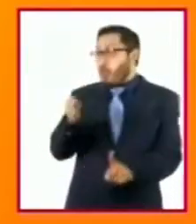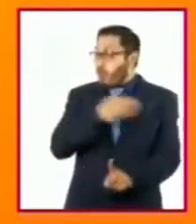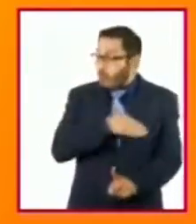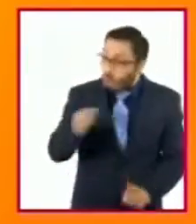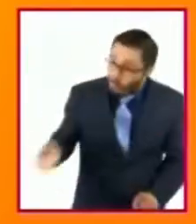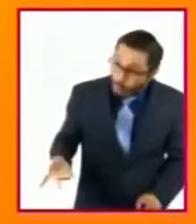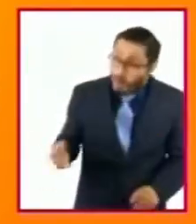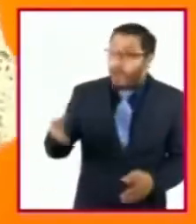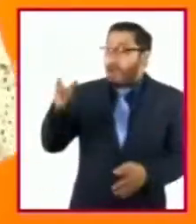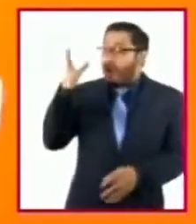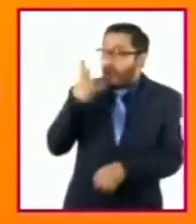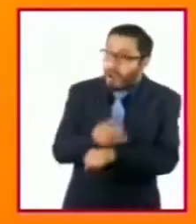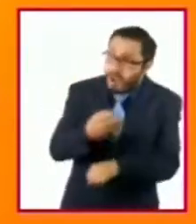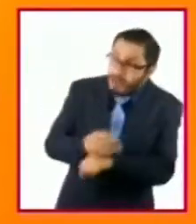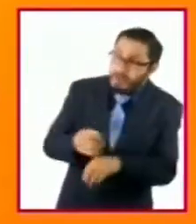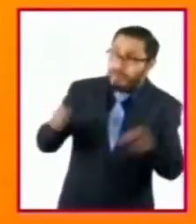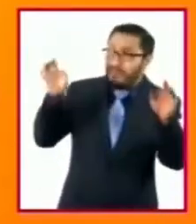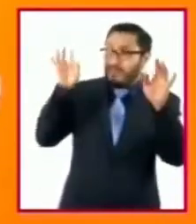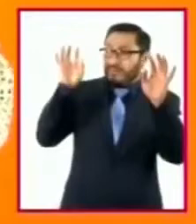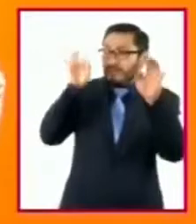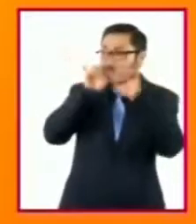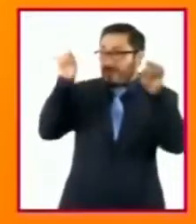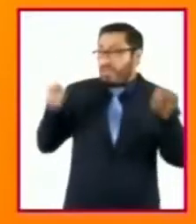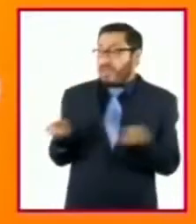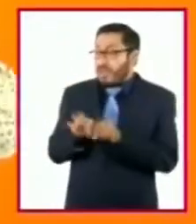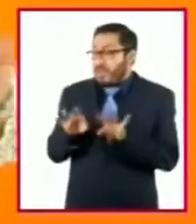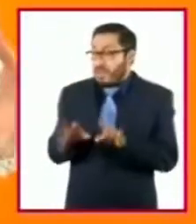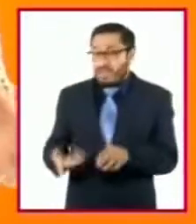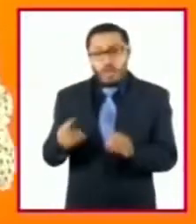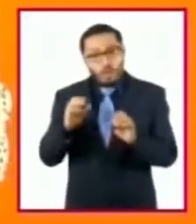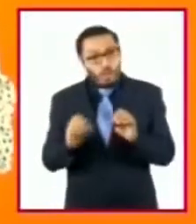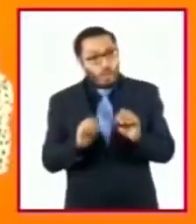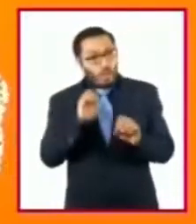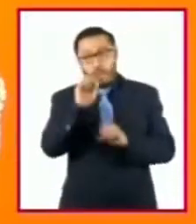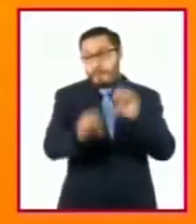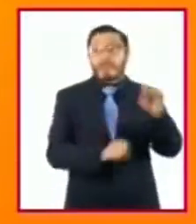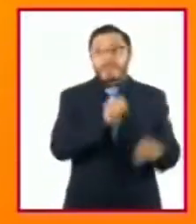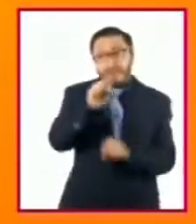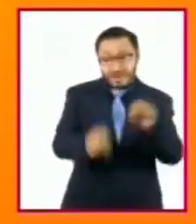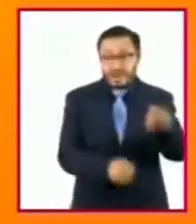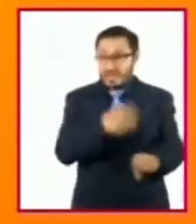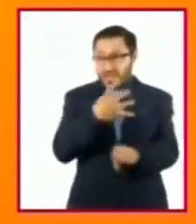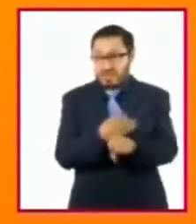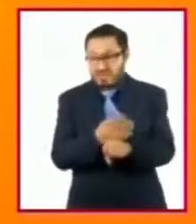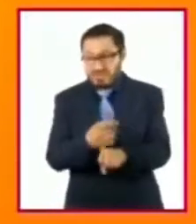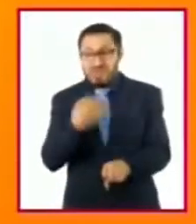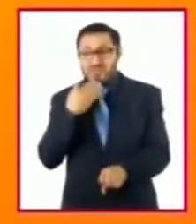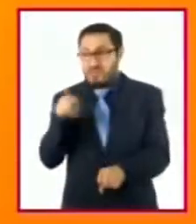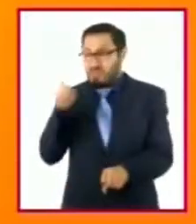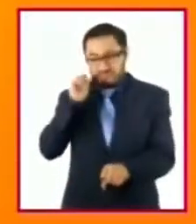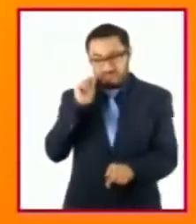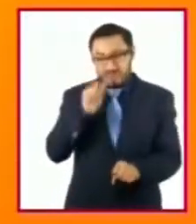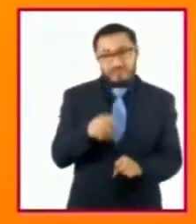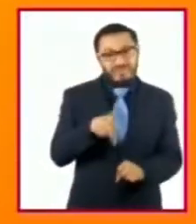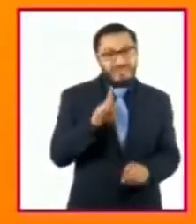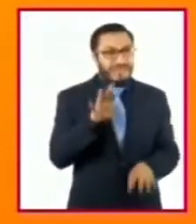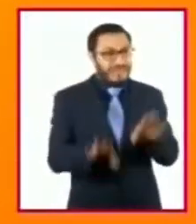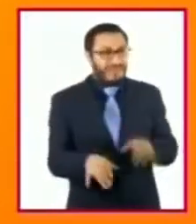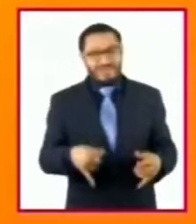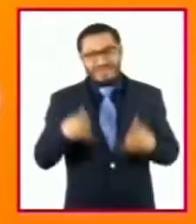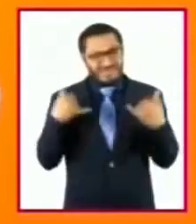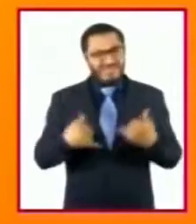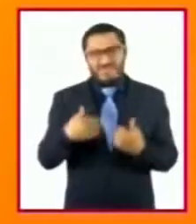la computadora o eres muy bueno arreglando la bicicleta, siempre lo haces, y a veces el adolescente no sabe que es bueno para